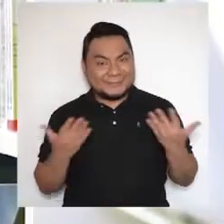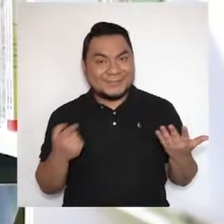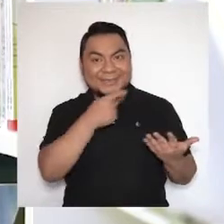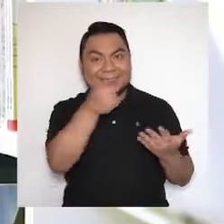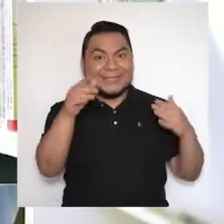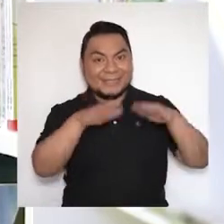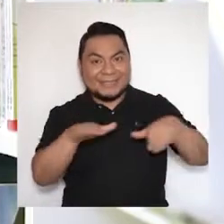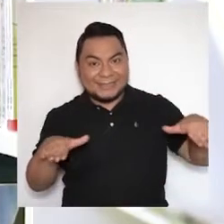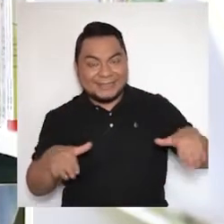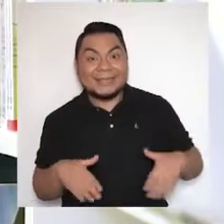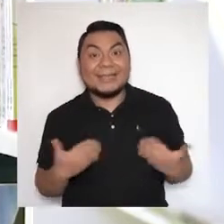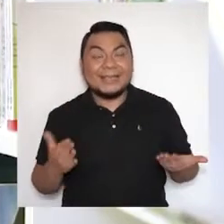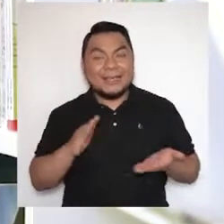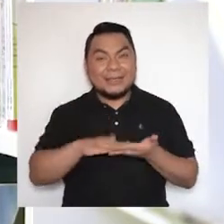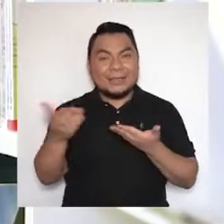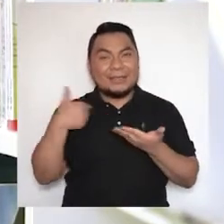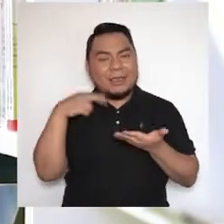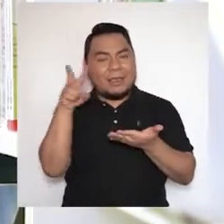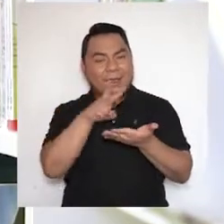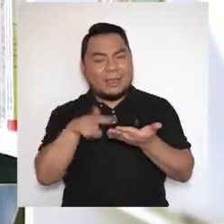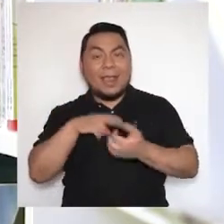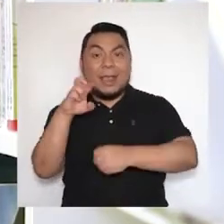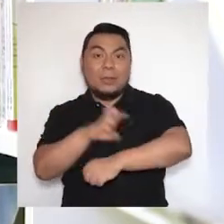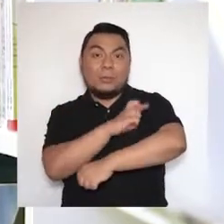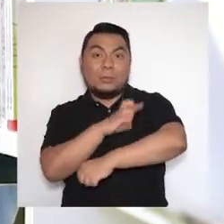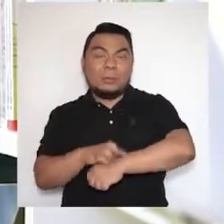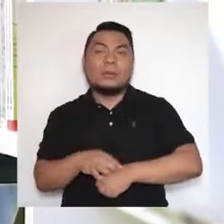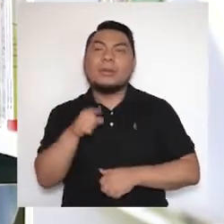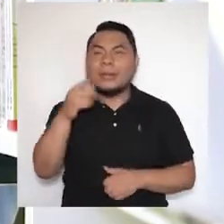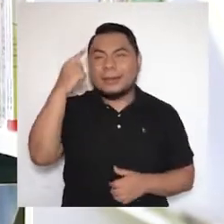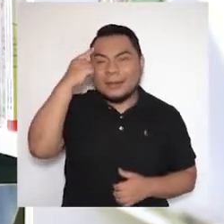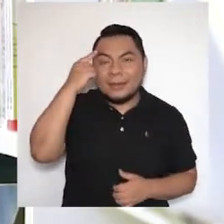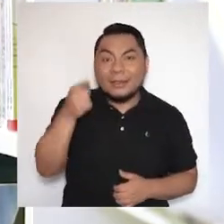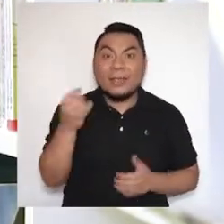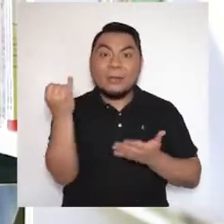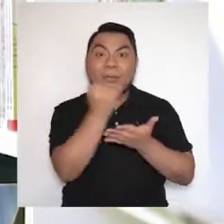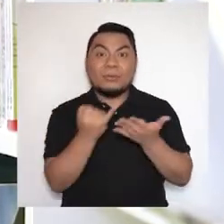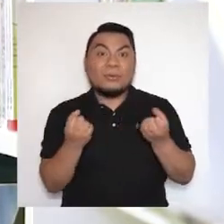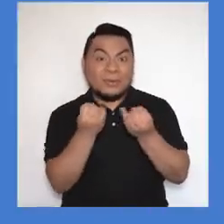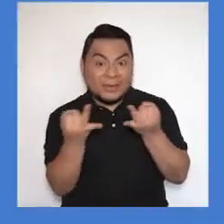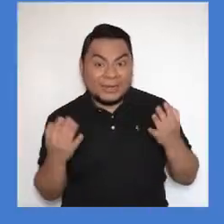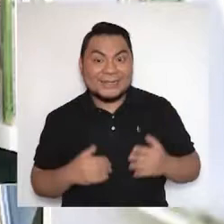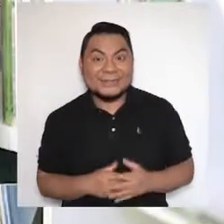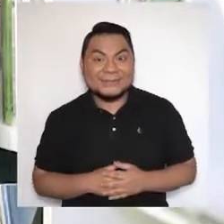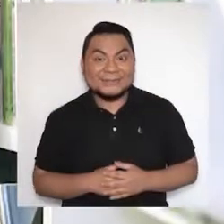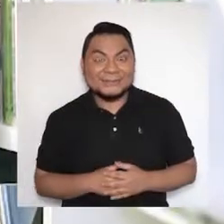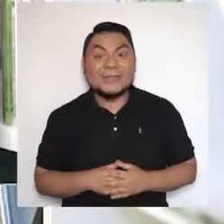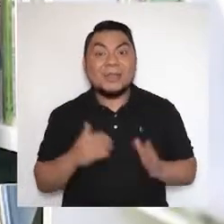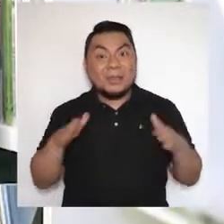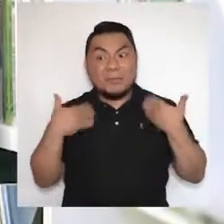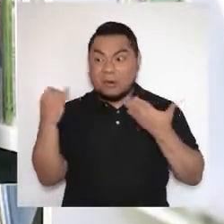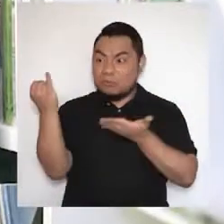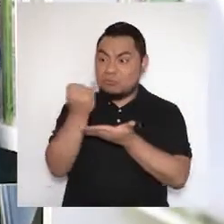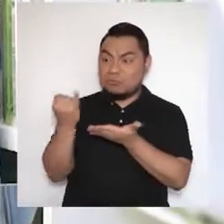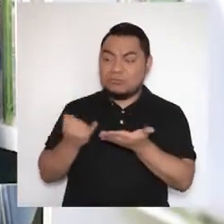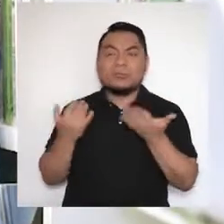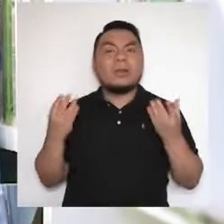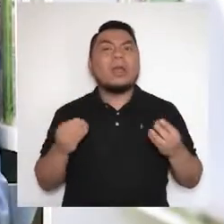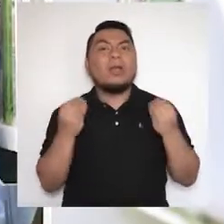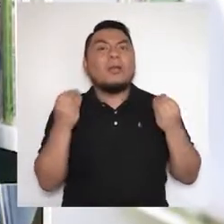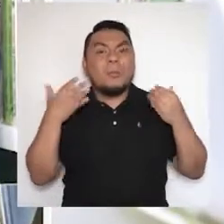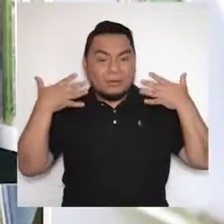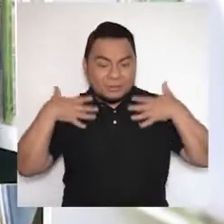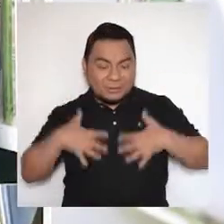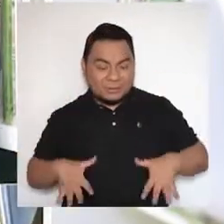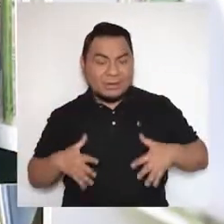Niñas y niños, después de leer estos poemas, ¿qué les parece si dibujan algo? Podemos dibujar cómo se